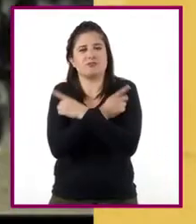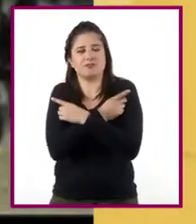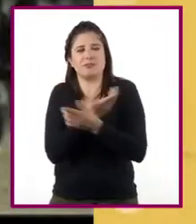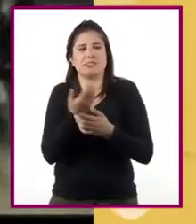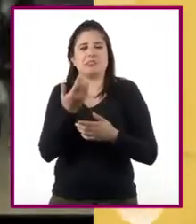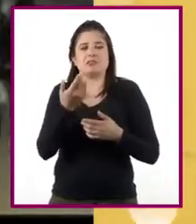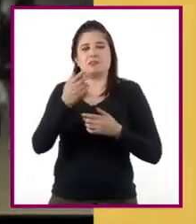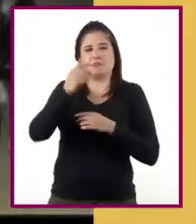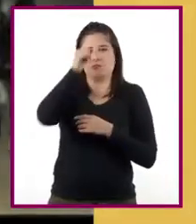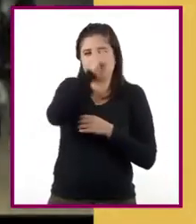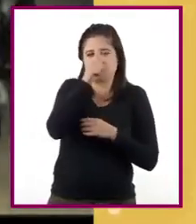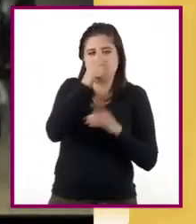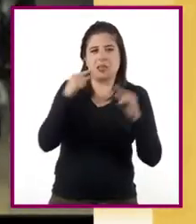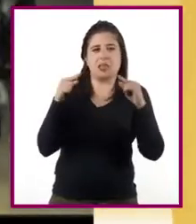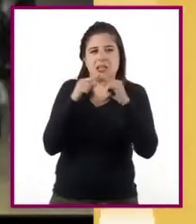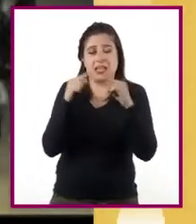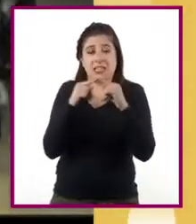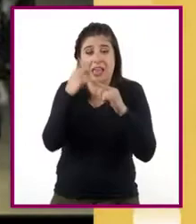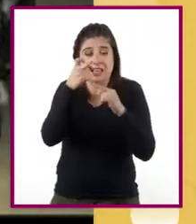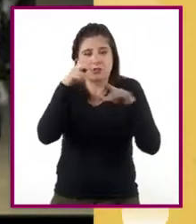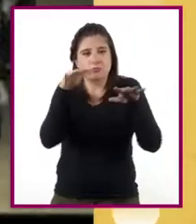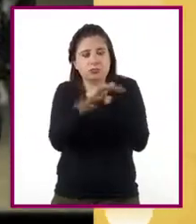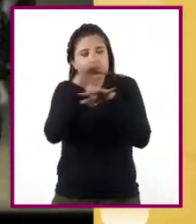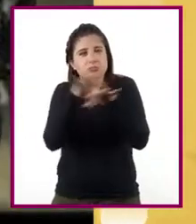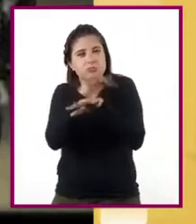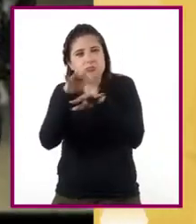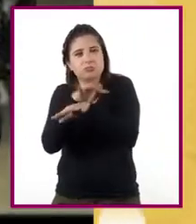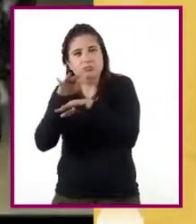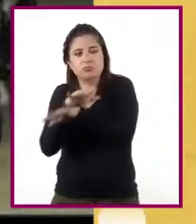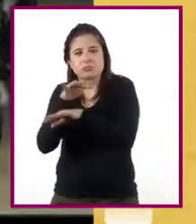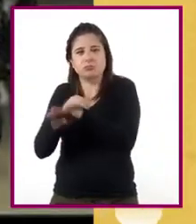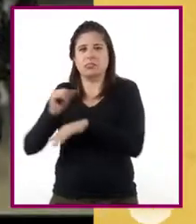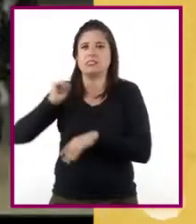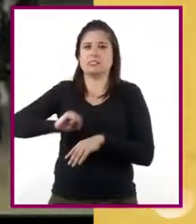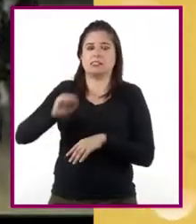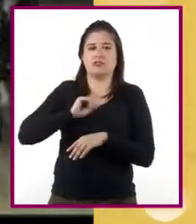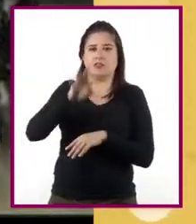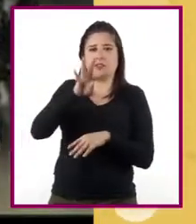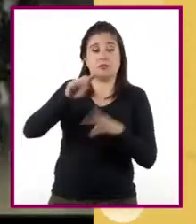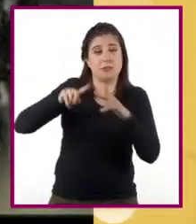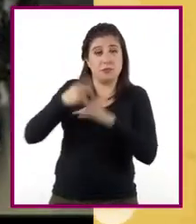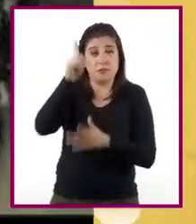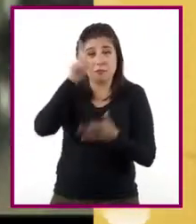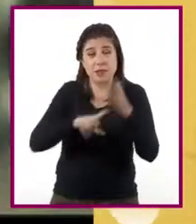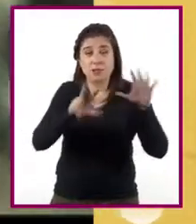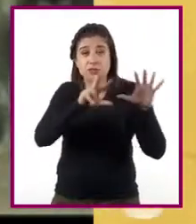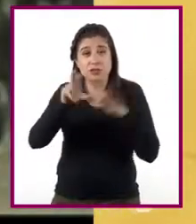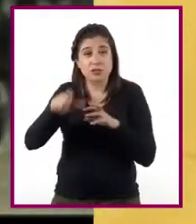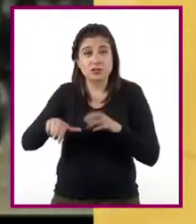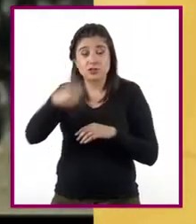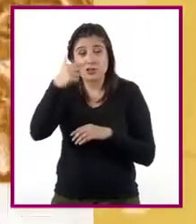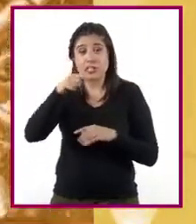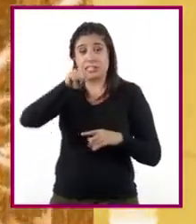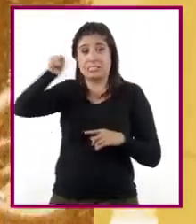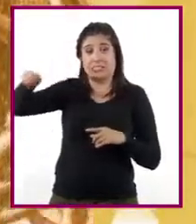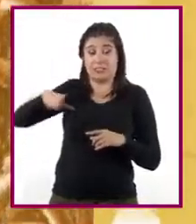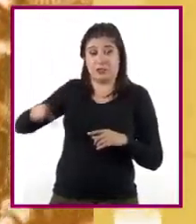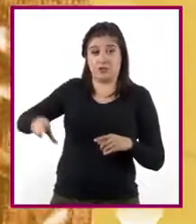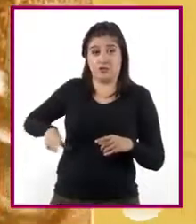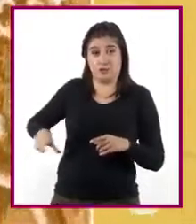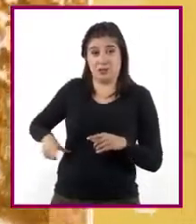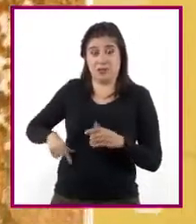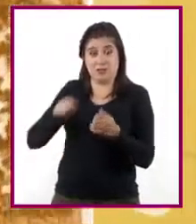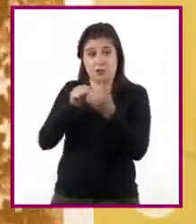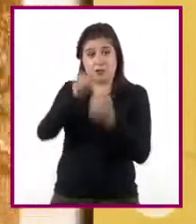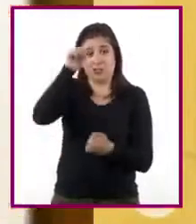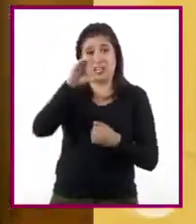Esto va a cambiar lentamente a lo largo del siglo XIX. A partir de 1812, los ayuntamientos, con la Constitución